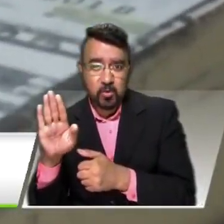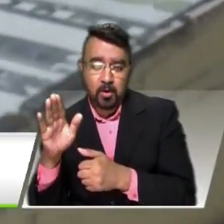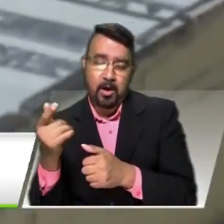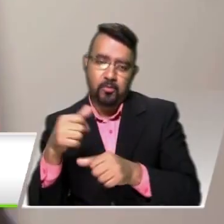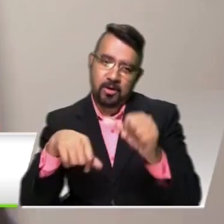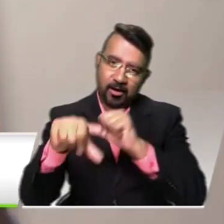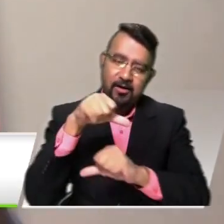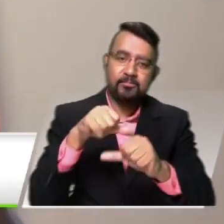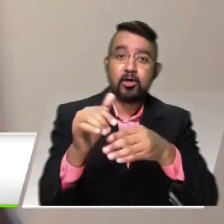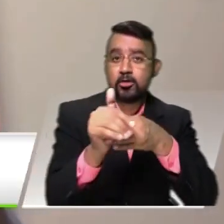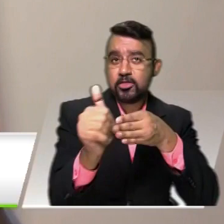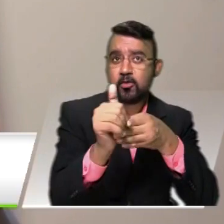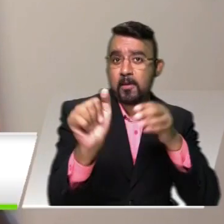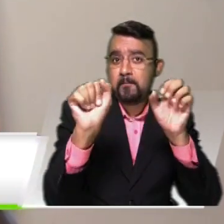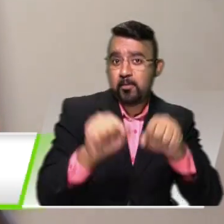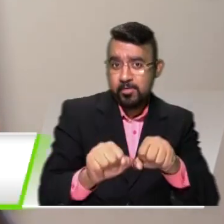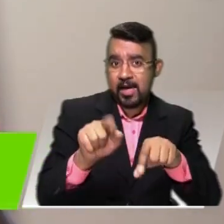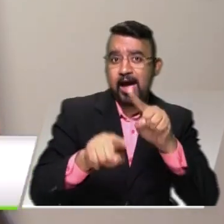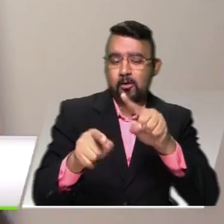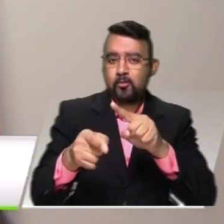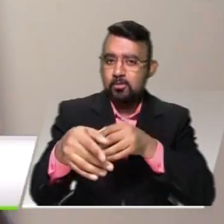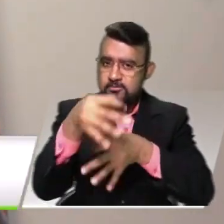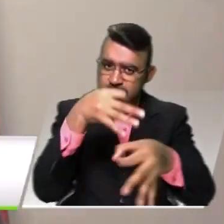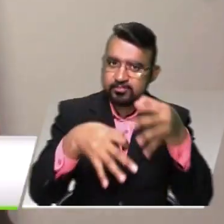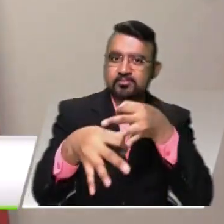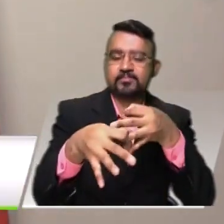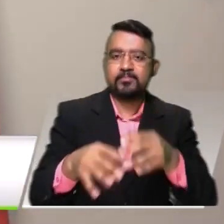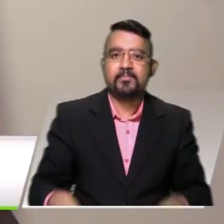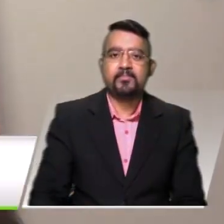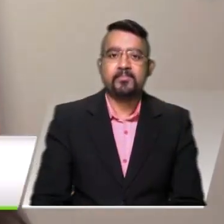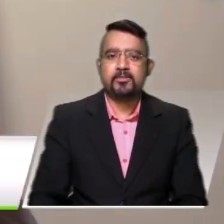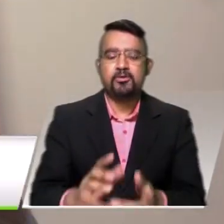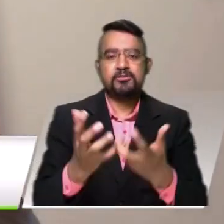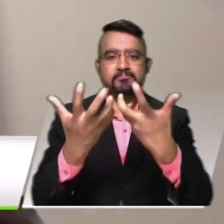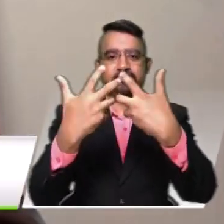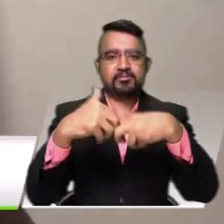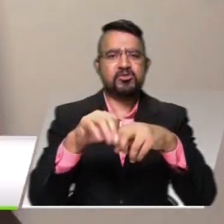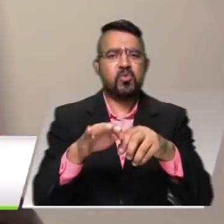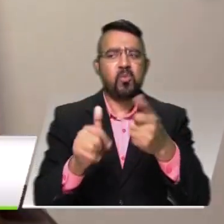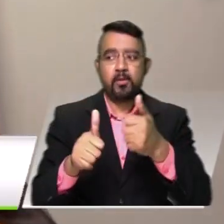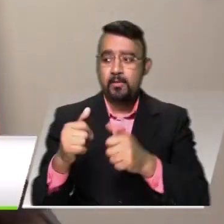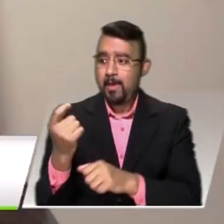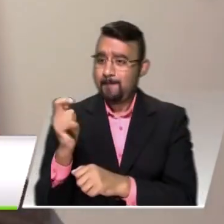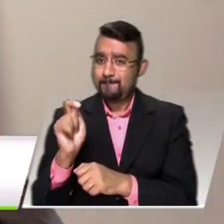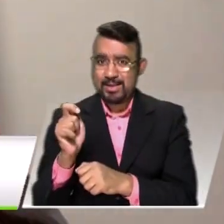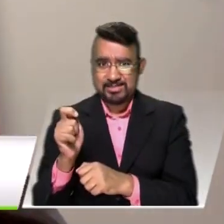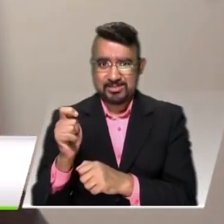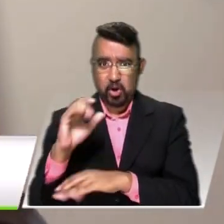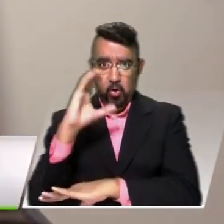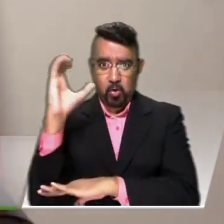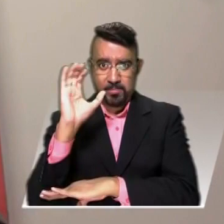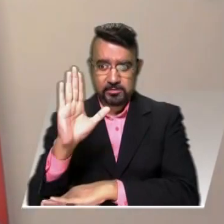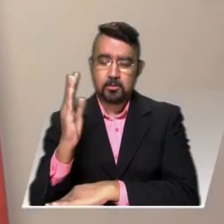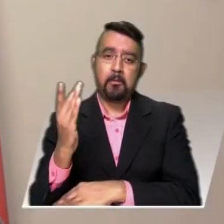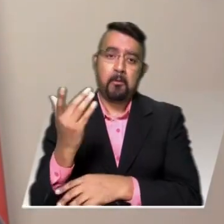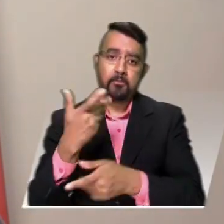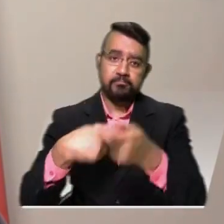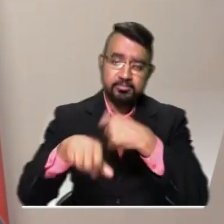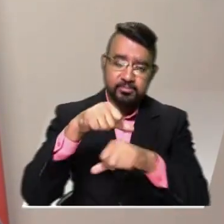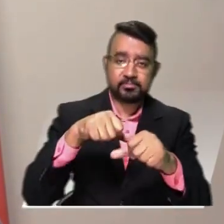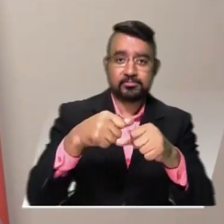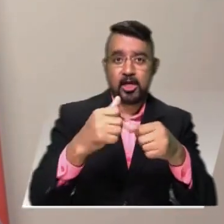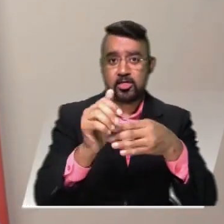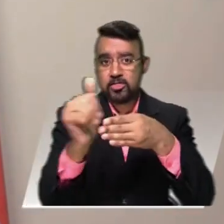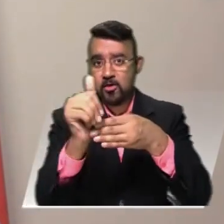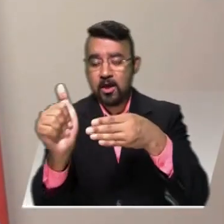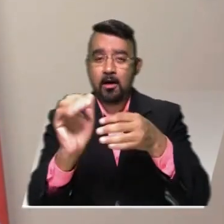dólares. El proceso de conversión de divisas de pesos a dólar o de pesos a euro o de pesos a otra moneda